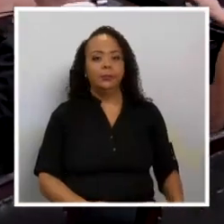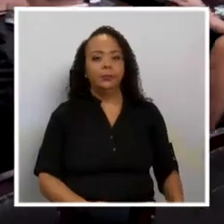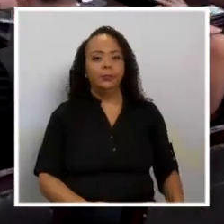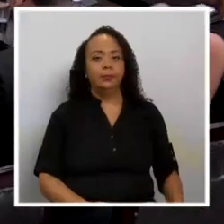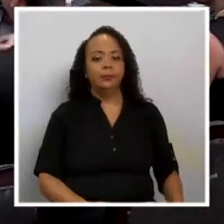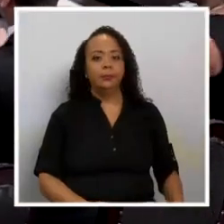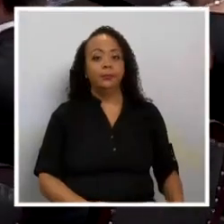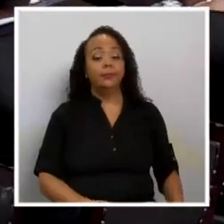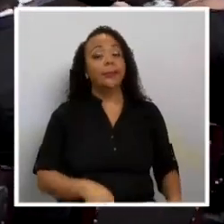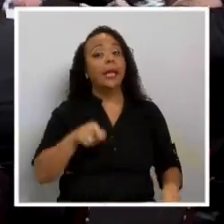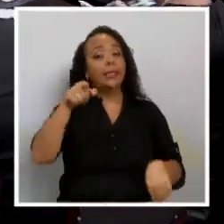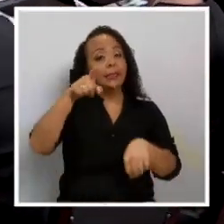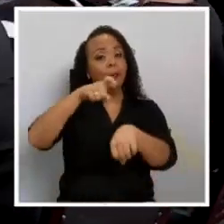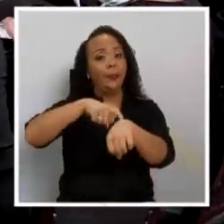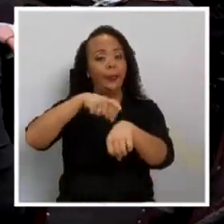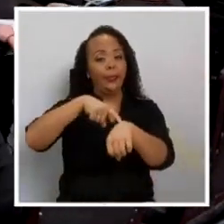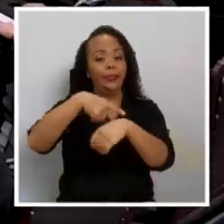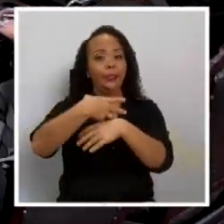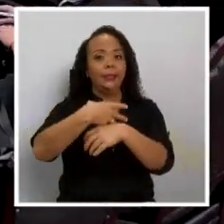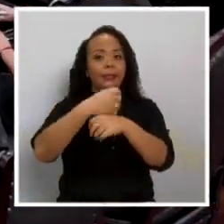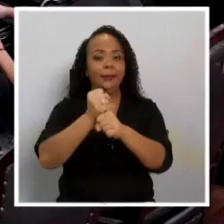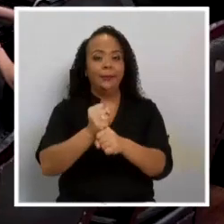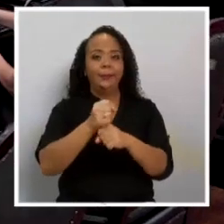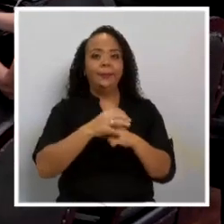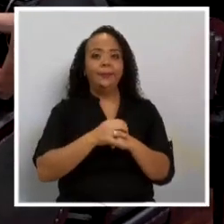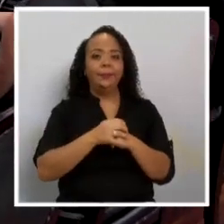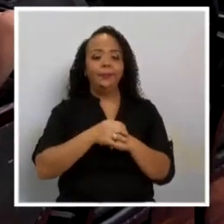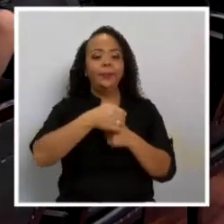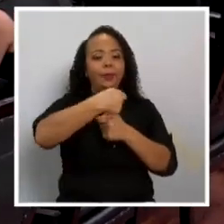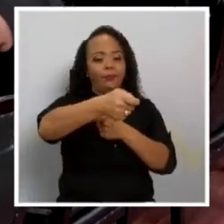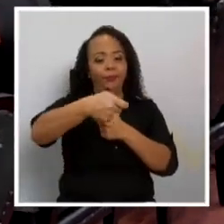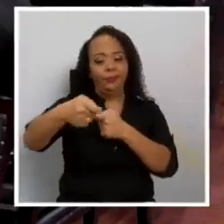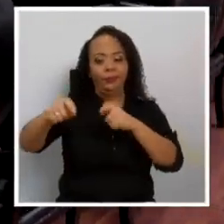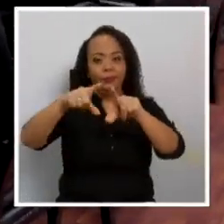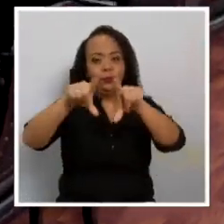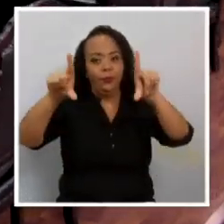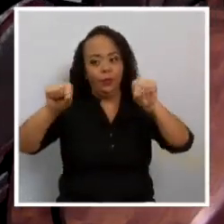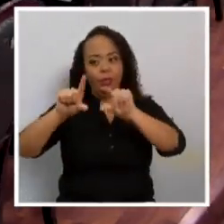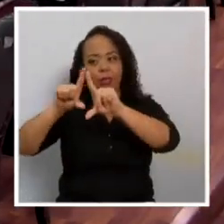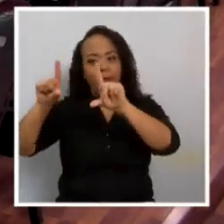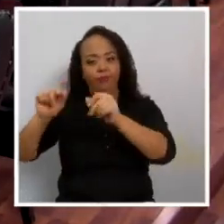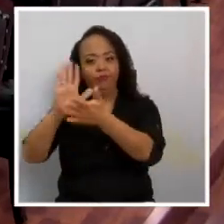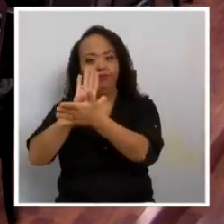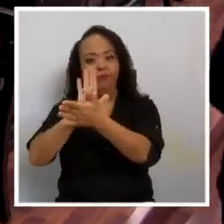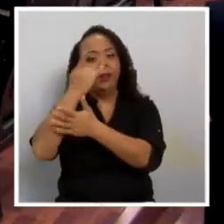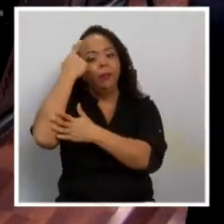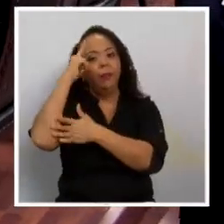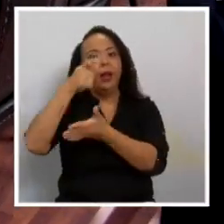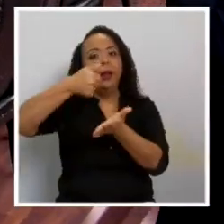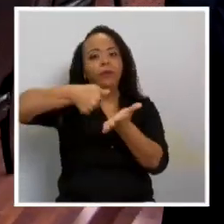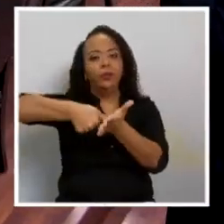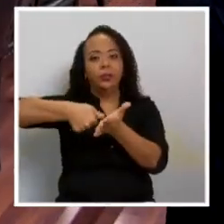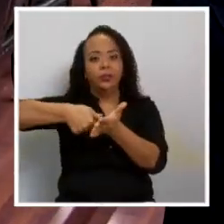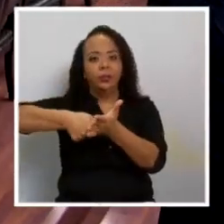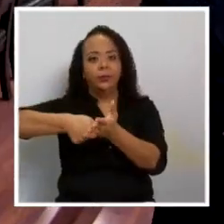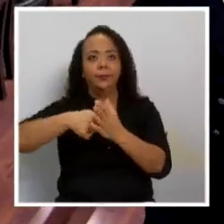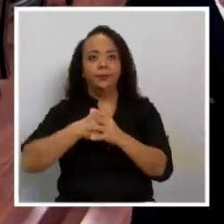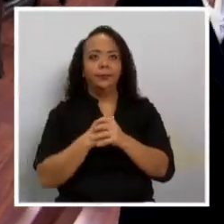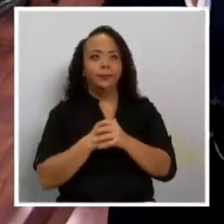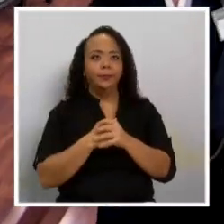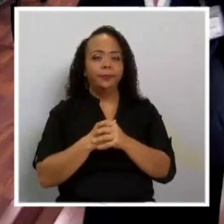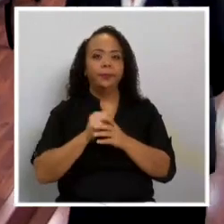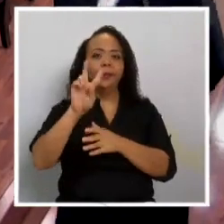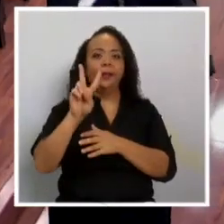Este es el momento en el que se realiza la repartición de boletas para la votación de